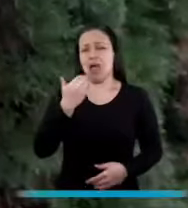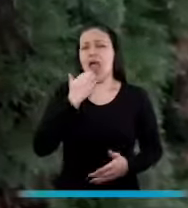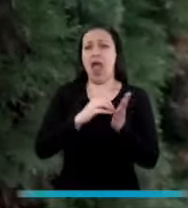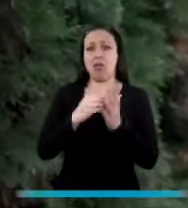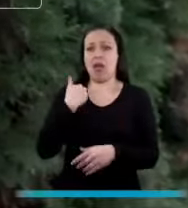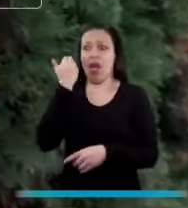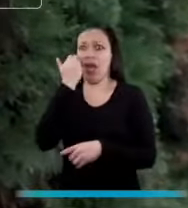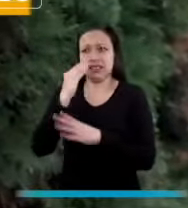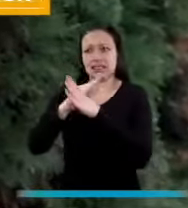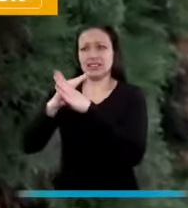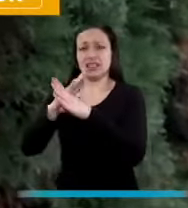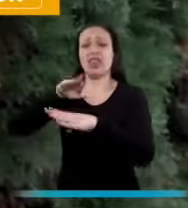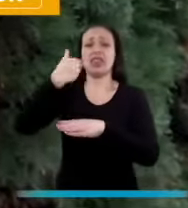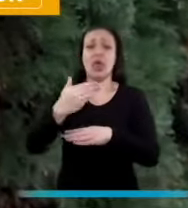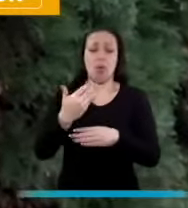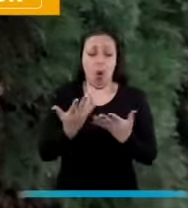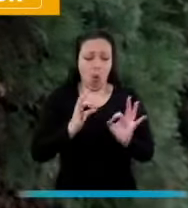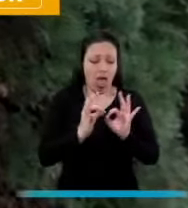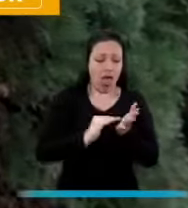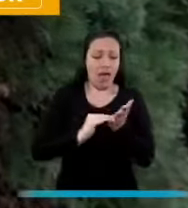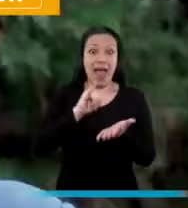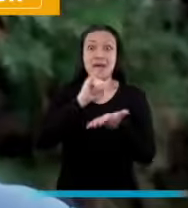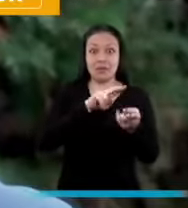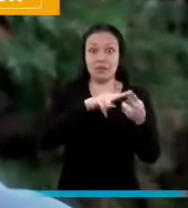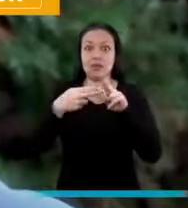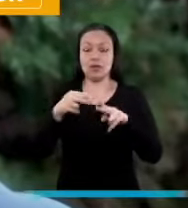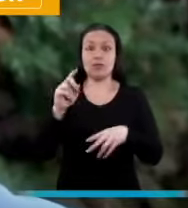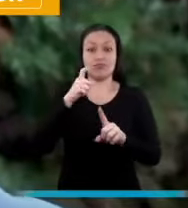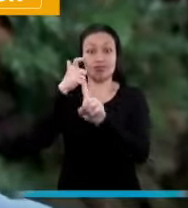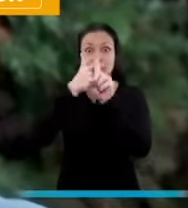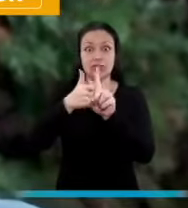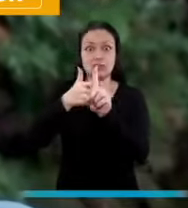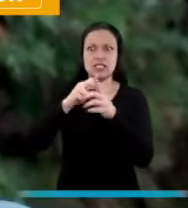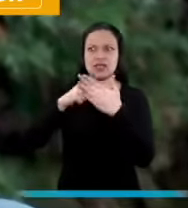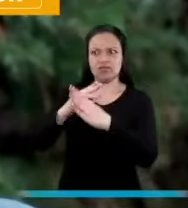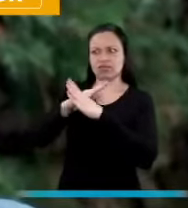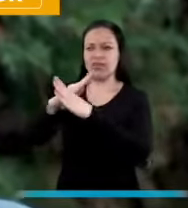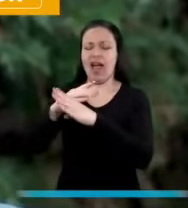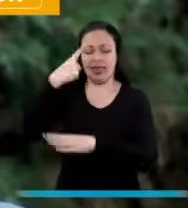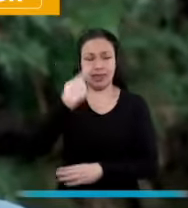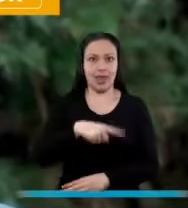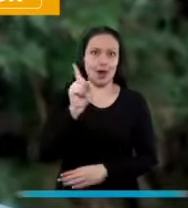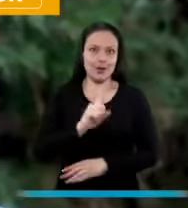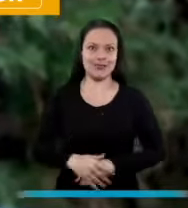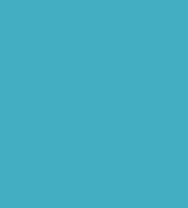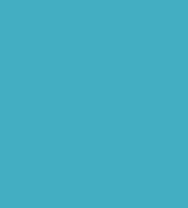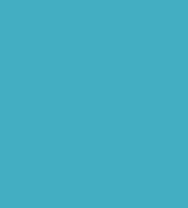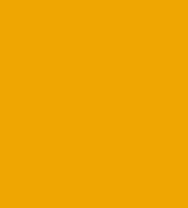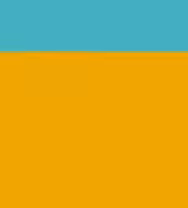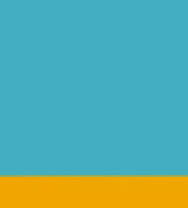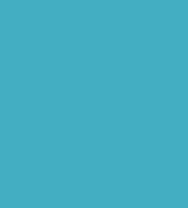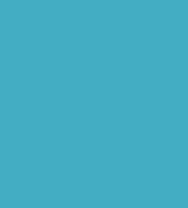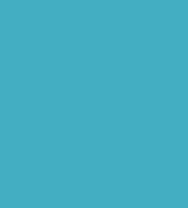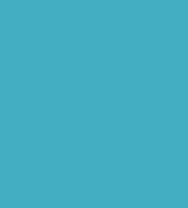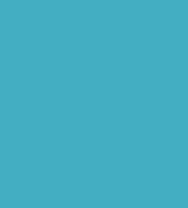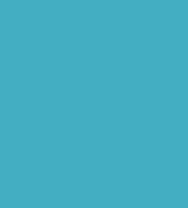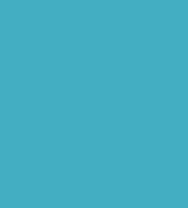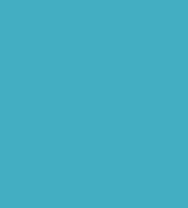Siempre será mejor prevenir una enfermedad que tener que curarla. Por eso, para la Procu es mejor prevenir que lamentar.